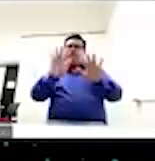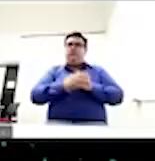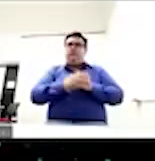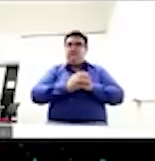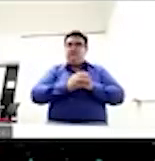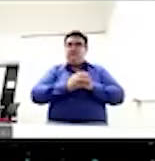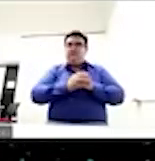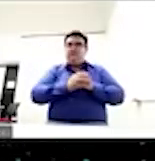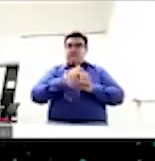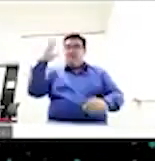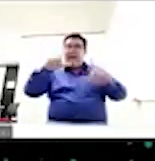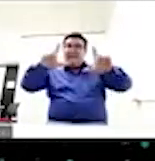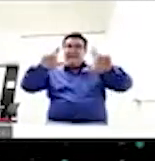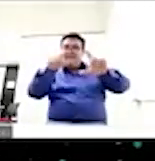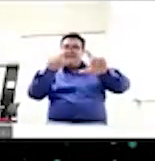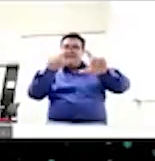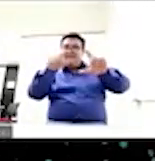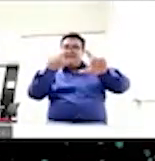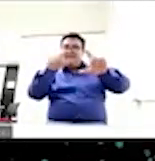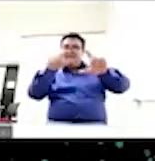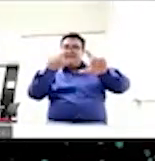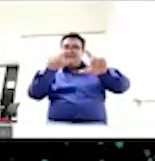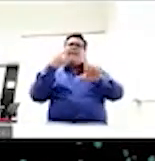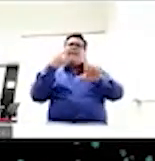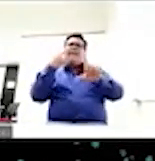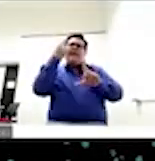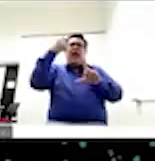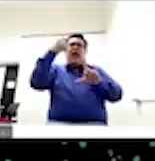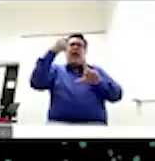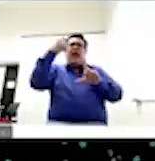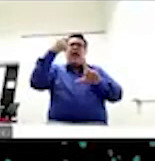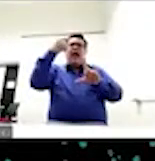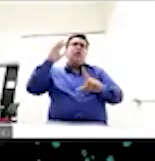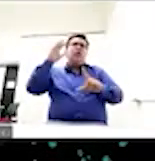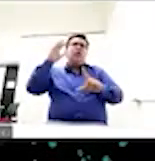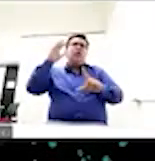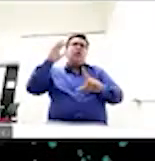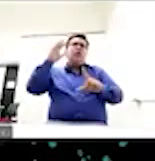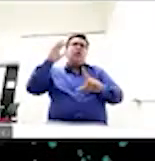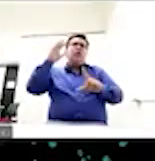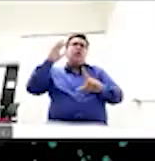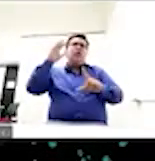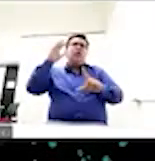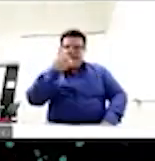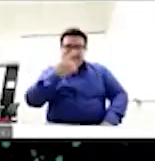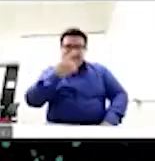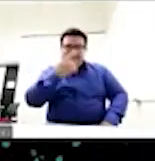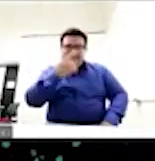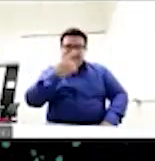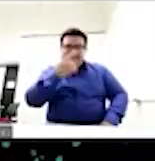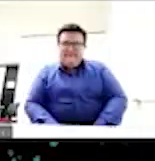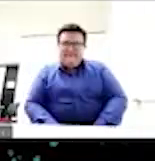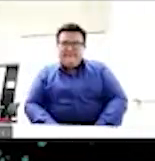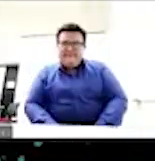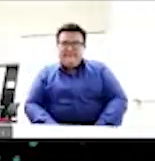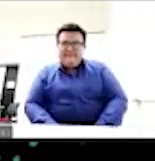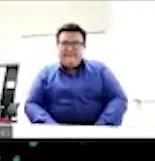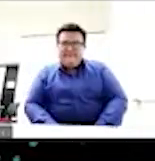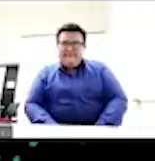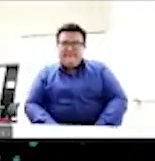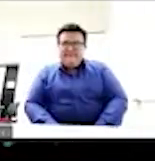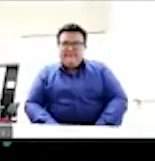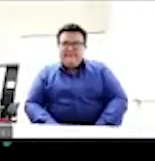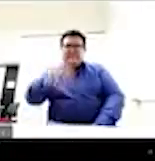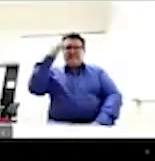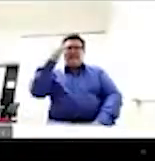acá fue el primer mito que dibujé. Y aquí quiero hacer referencia a un texto que escribe Breiner